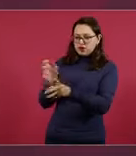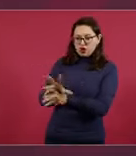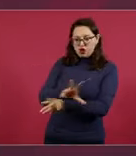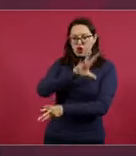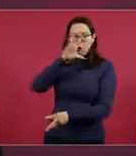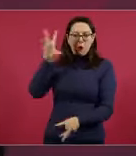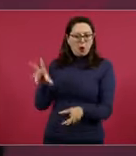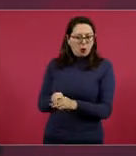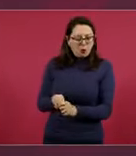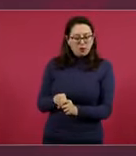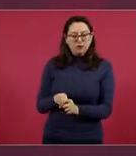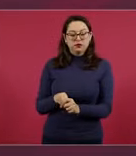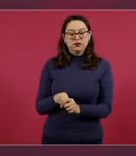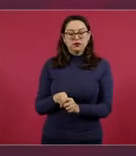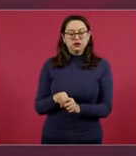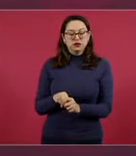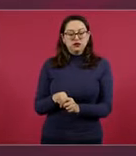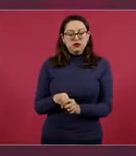privatizar